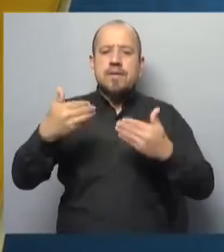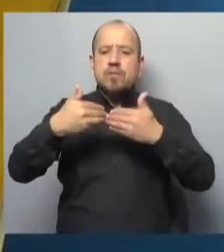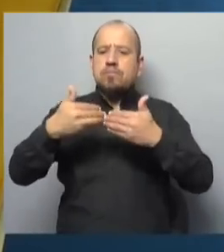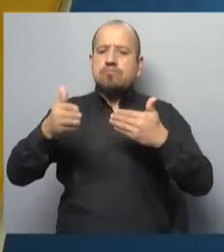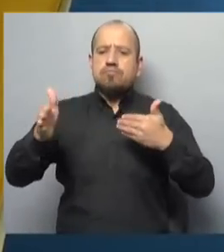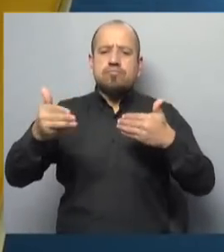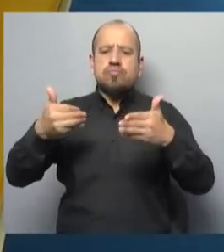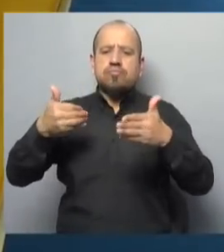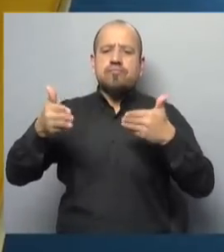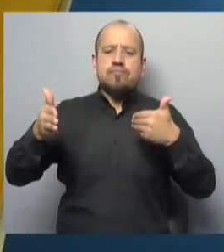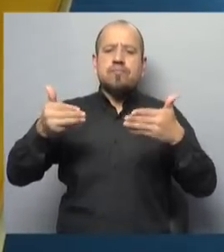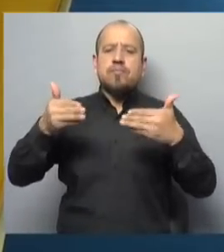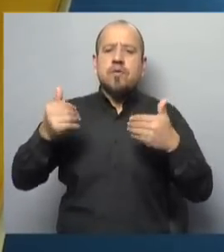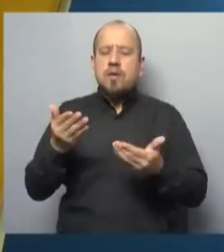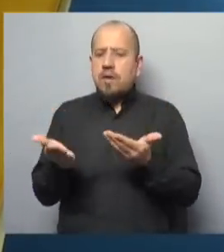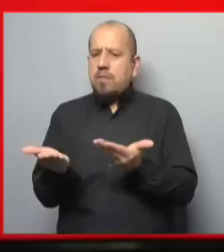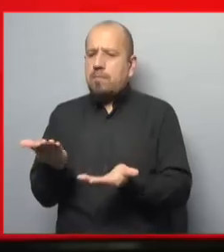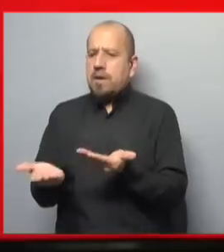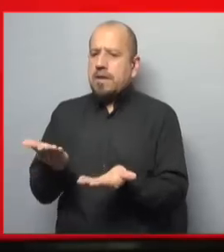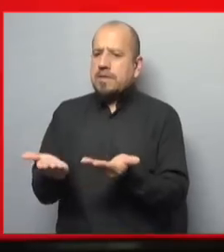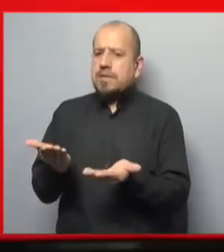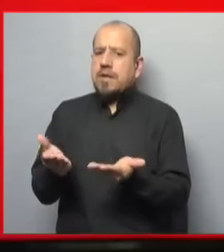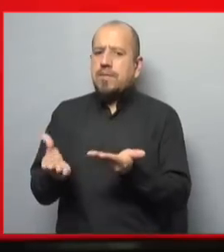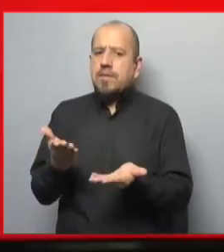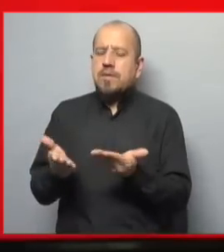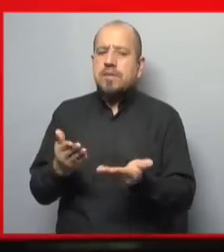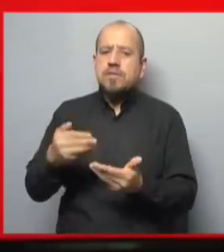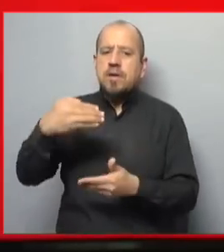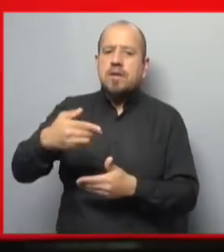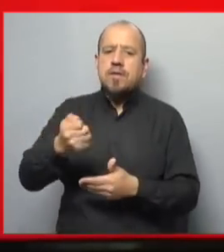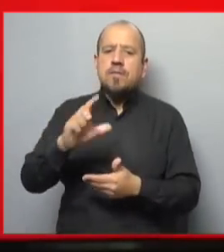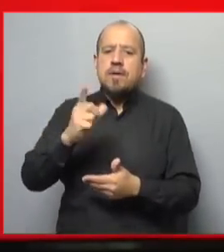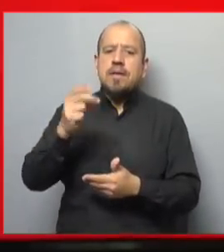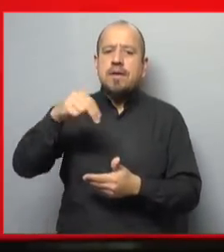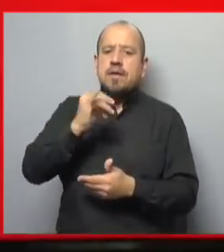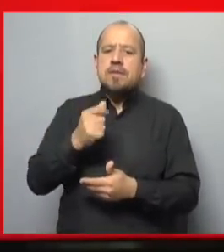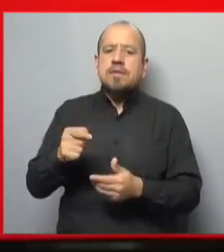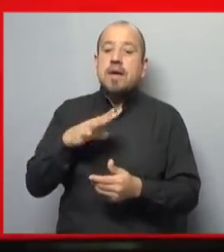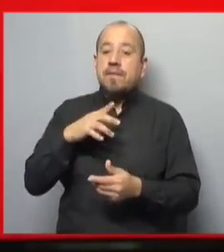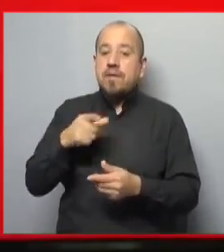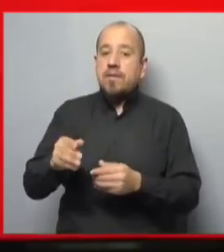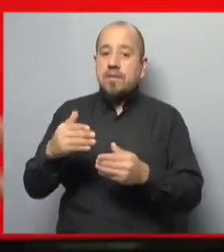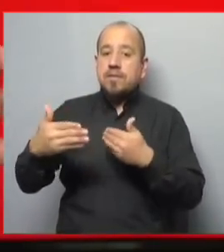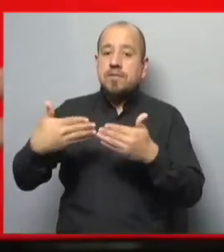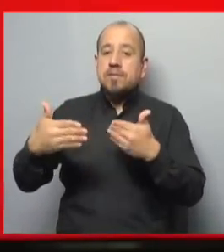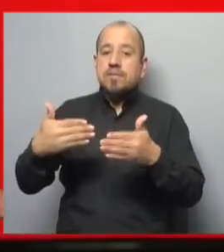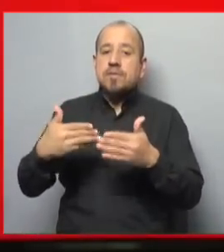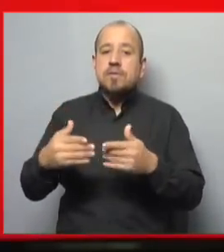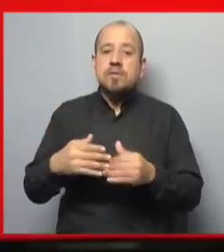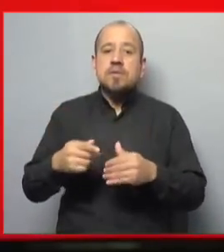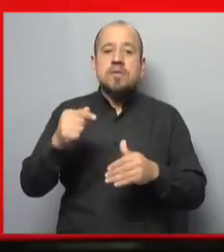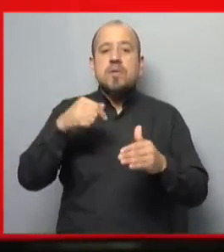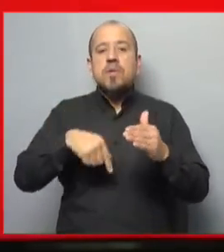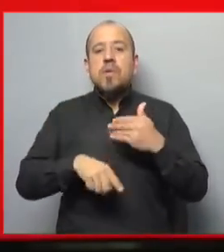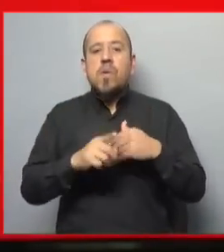me llamaba que tenía entradas pues cerró o los curas vendieron abajo había una especie